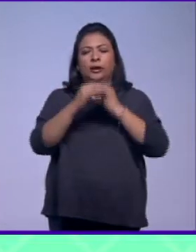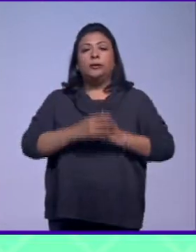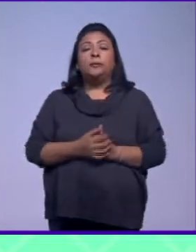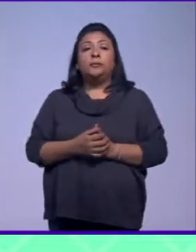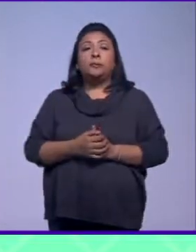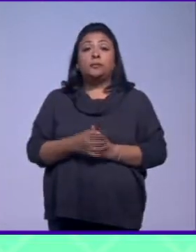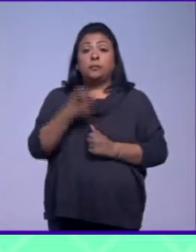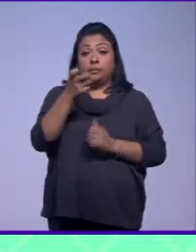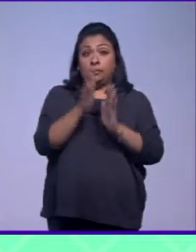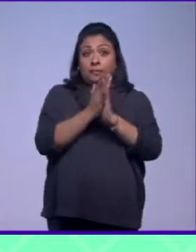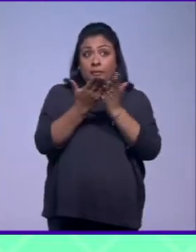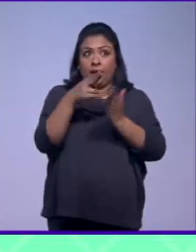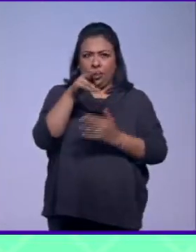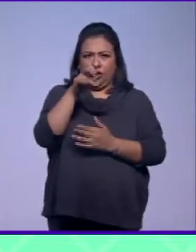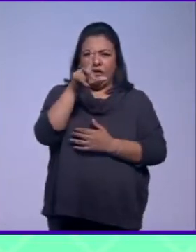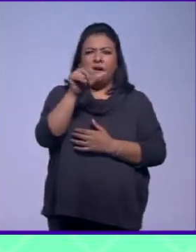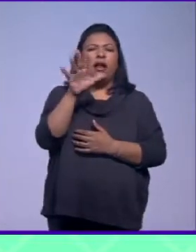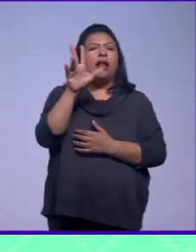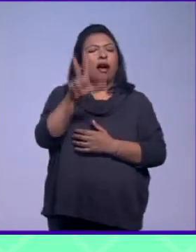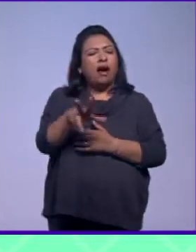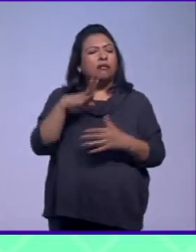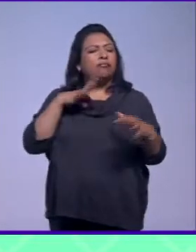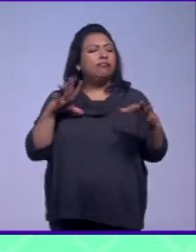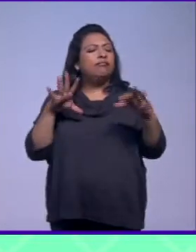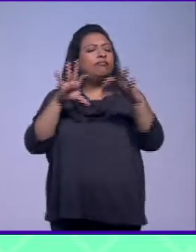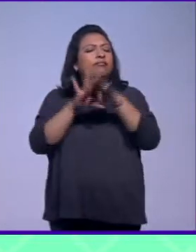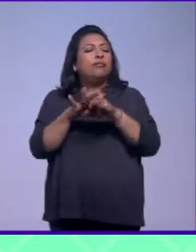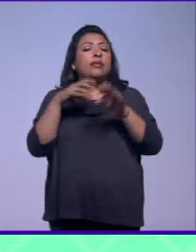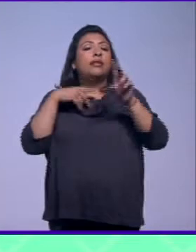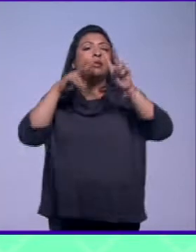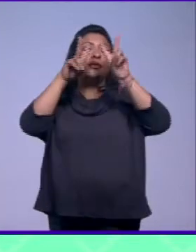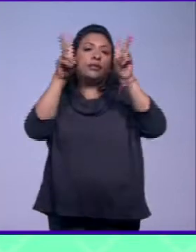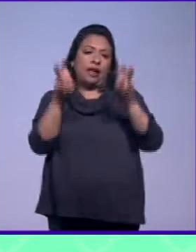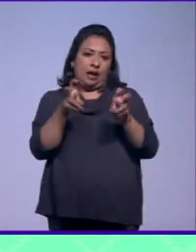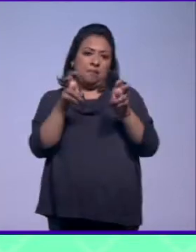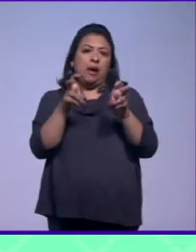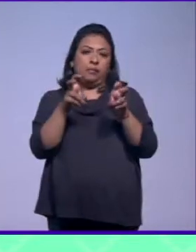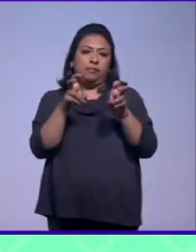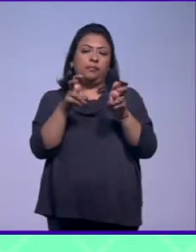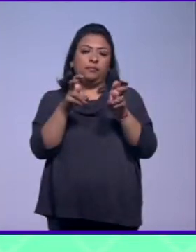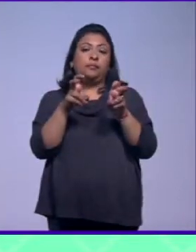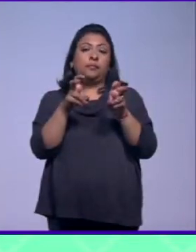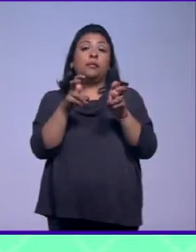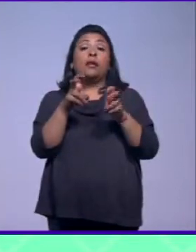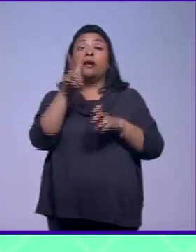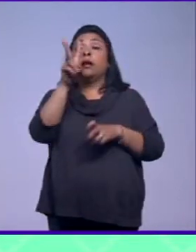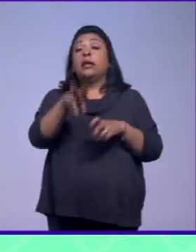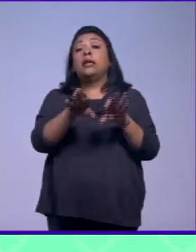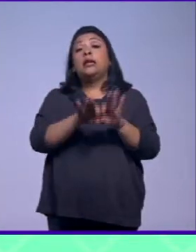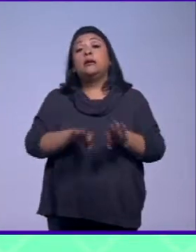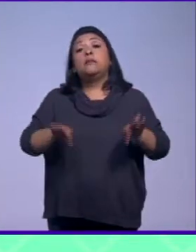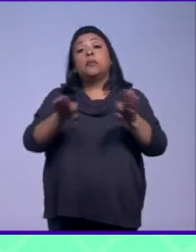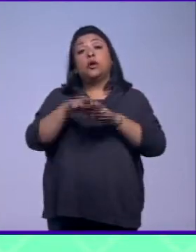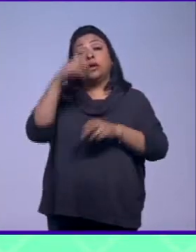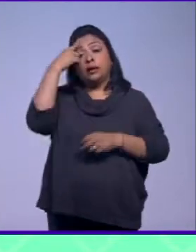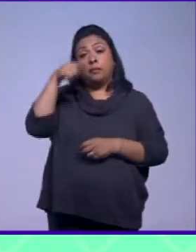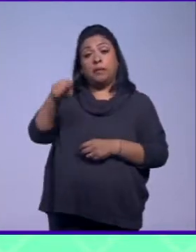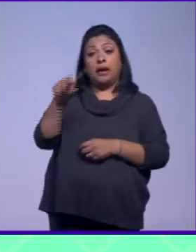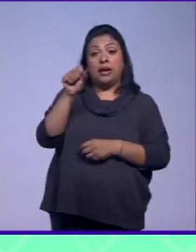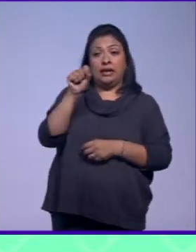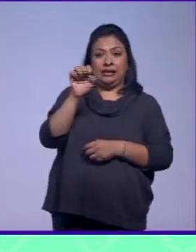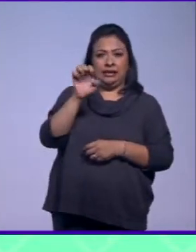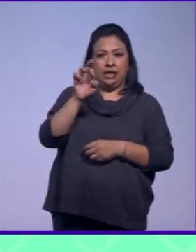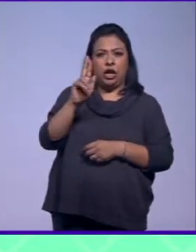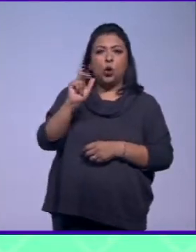esta novela tenía que ver en buena medida con un tema que fue muy importante para sergio al